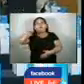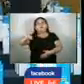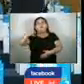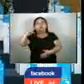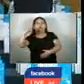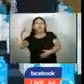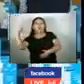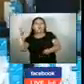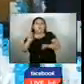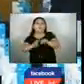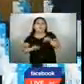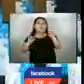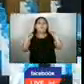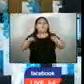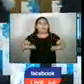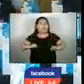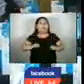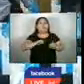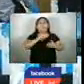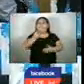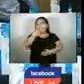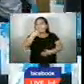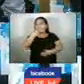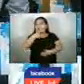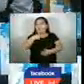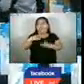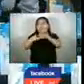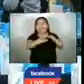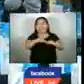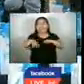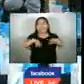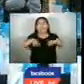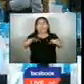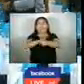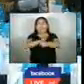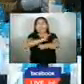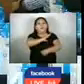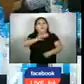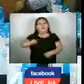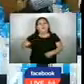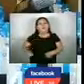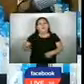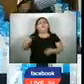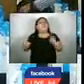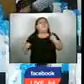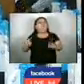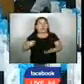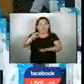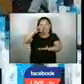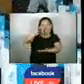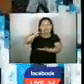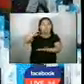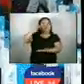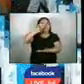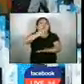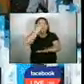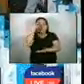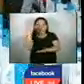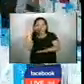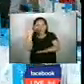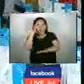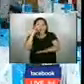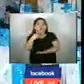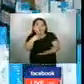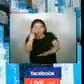poder implementar este nuevo mecanismo en todo el país. Este es un kit color celeste, el cual va a ser entregado en